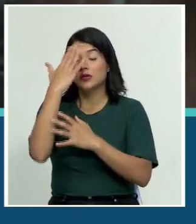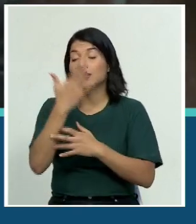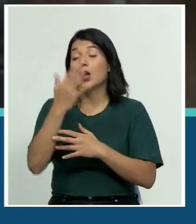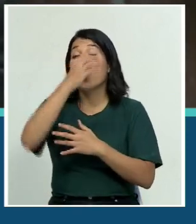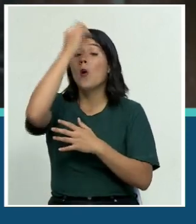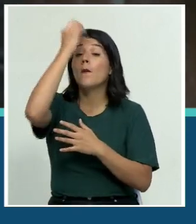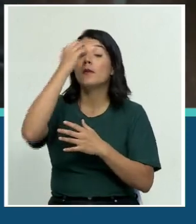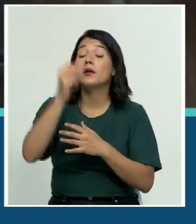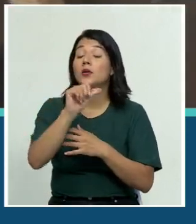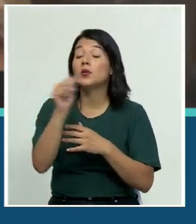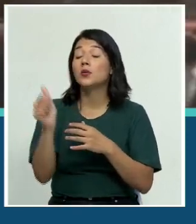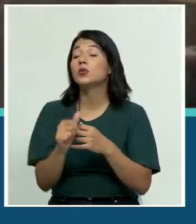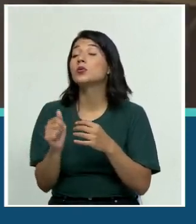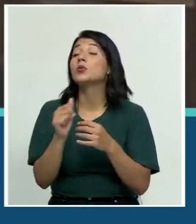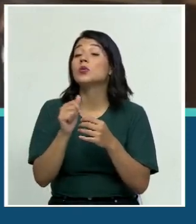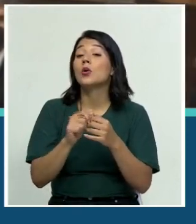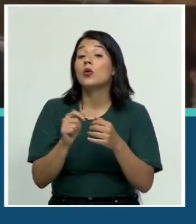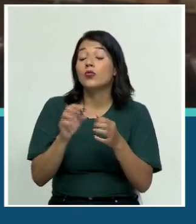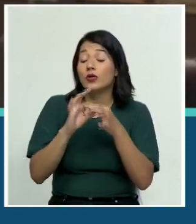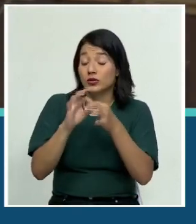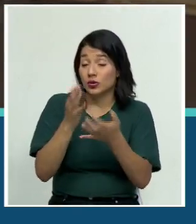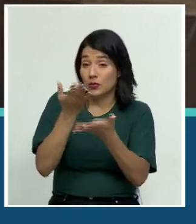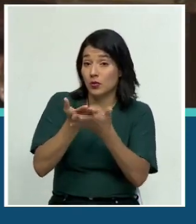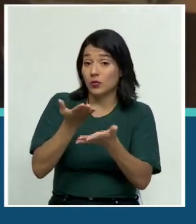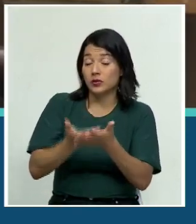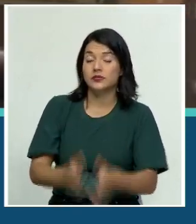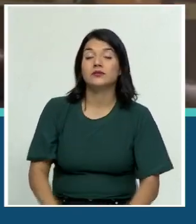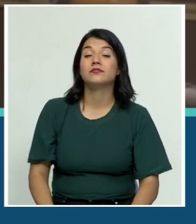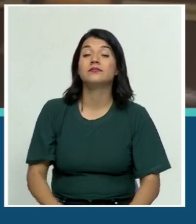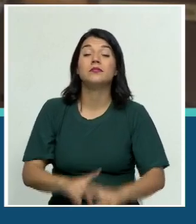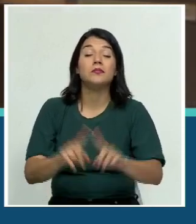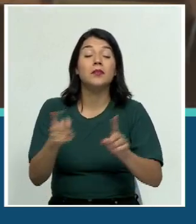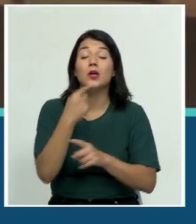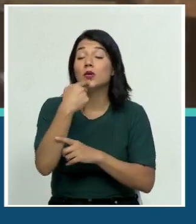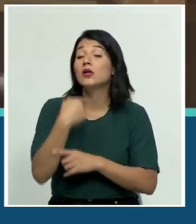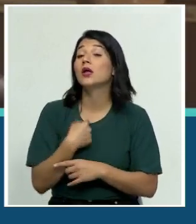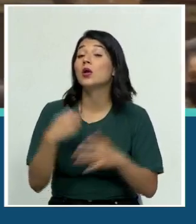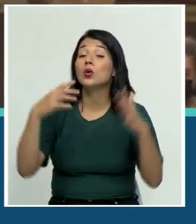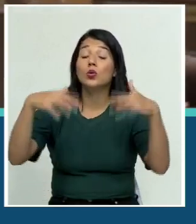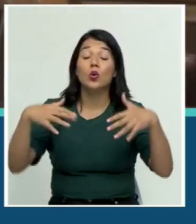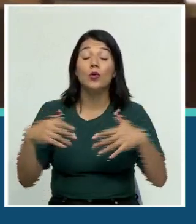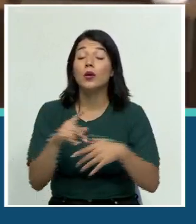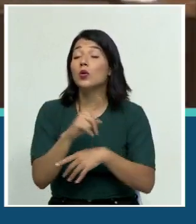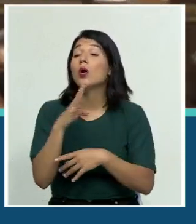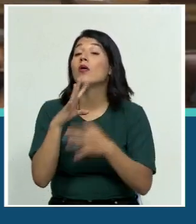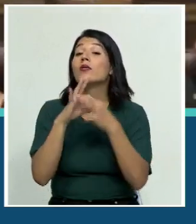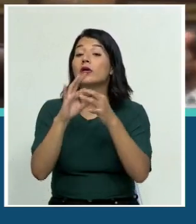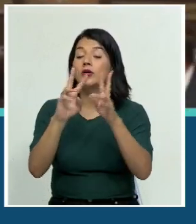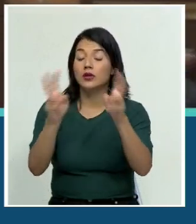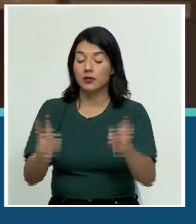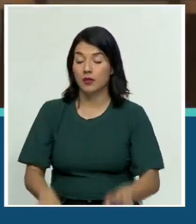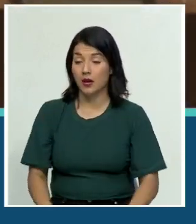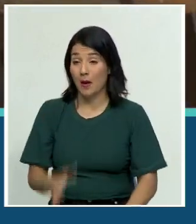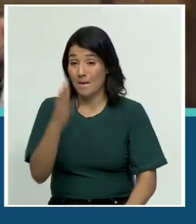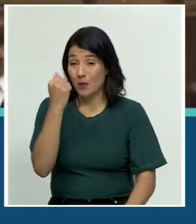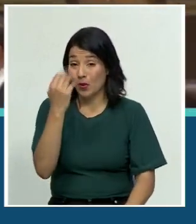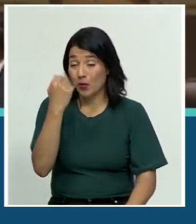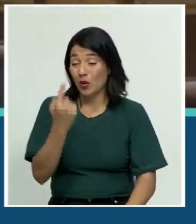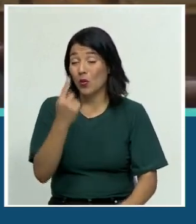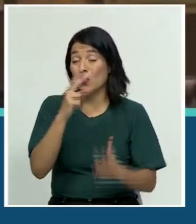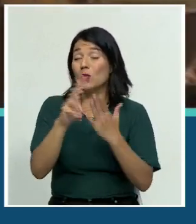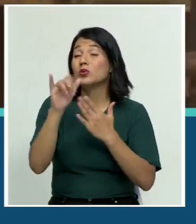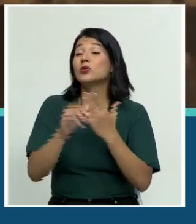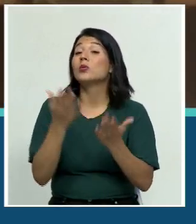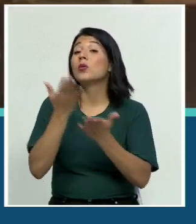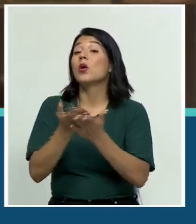de otras bancadas sobre esta propuesta Frente Amplista, pero nos dijeron que aún no se referirán al tema, ya que es un proyecto que se presentó